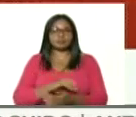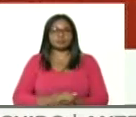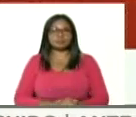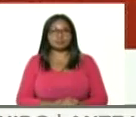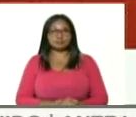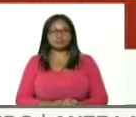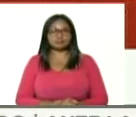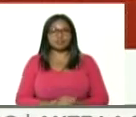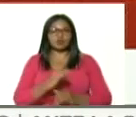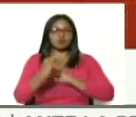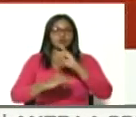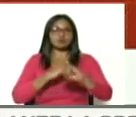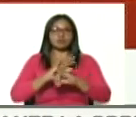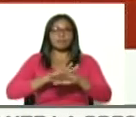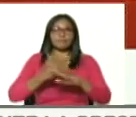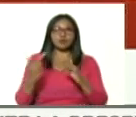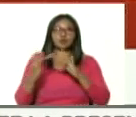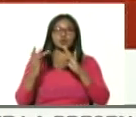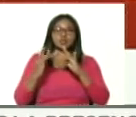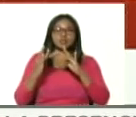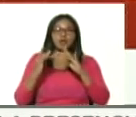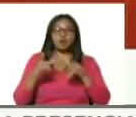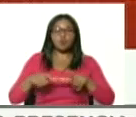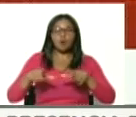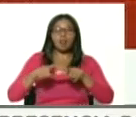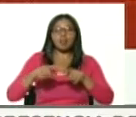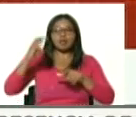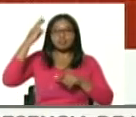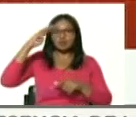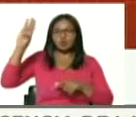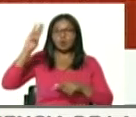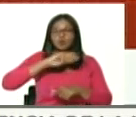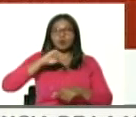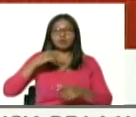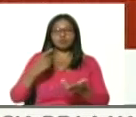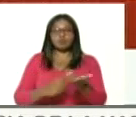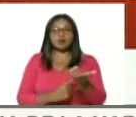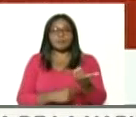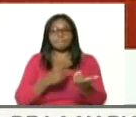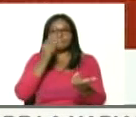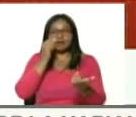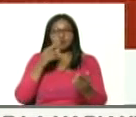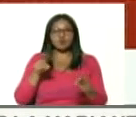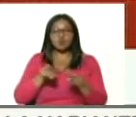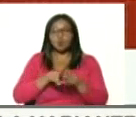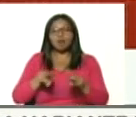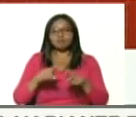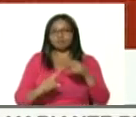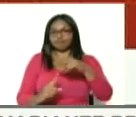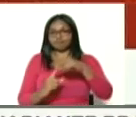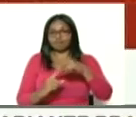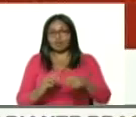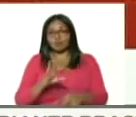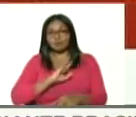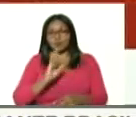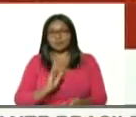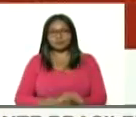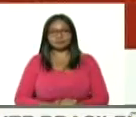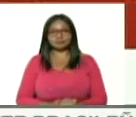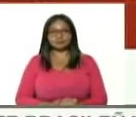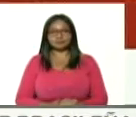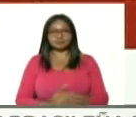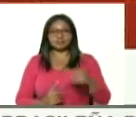Hablo internacional porque está conectado desde La Habana, Cuba, nuestro hermano mayor, nuestro tío, el